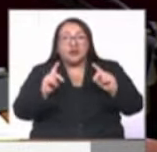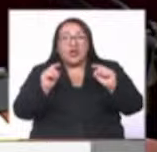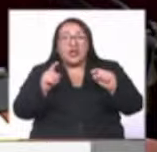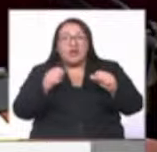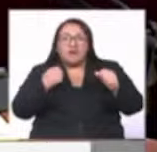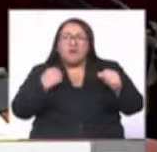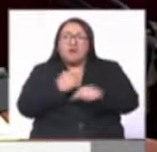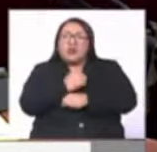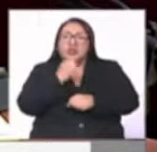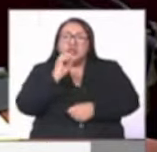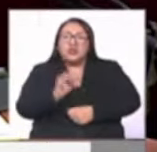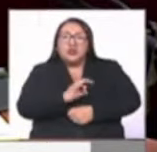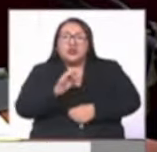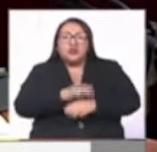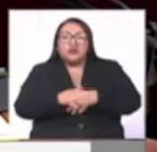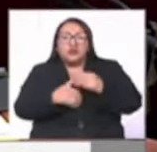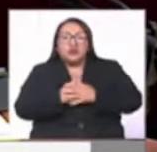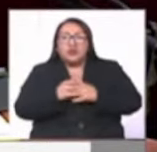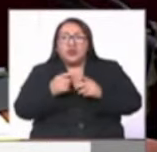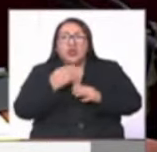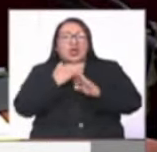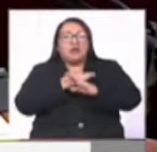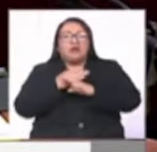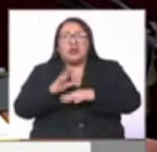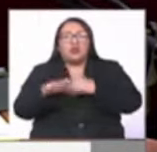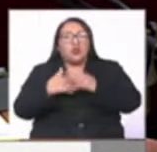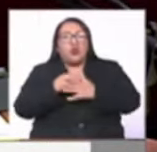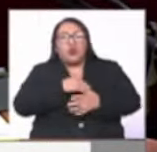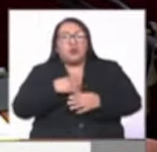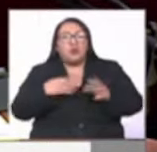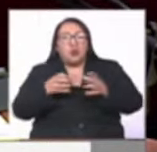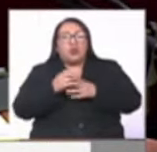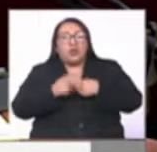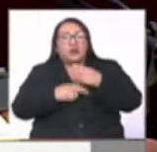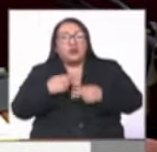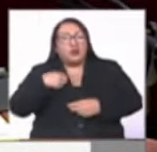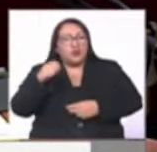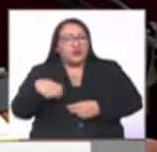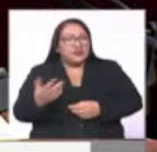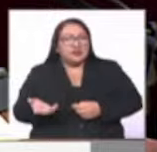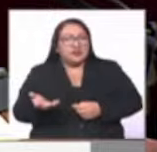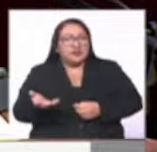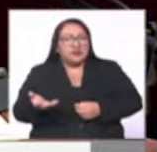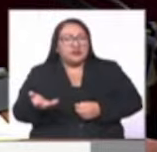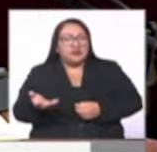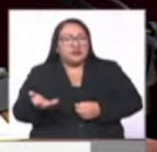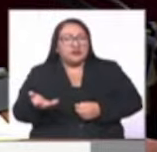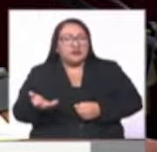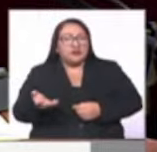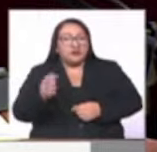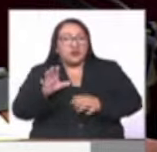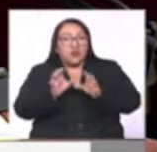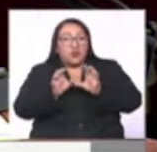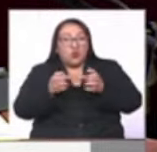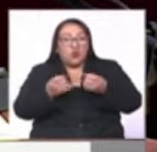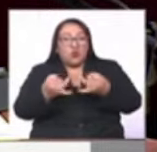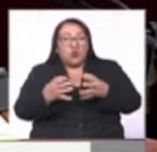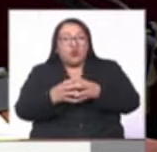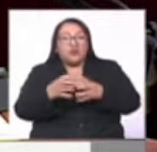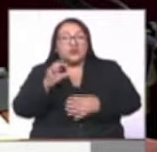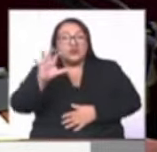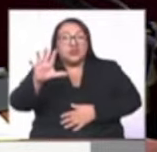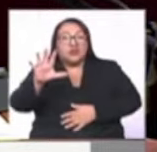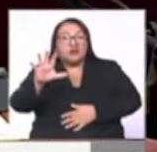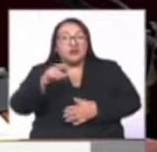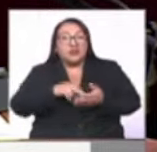impacto de la decisión de inhabilitar a todos los miembros de la junta Nacional de Justicia cuyo quórum es de cinco miembros